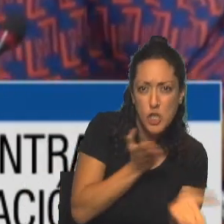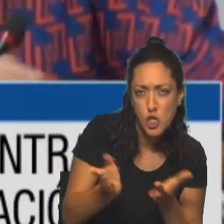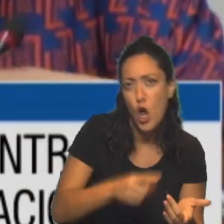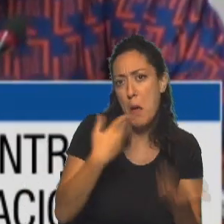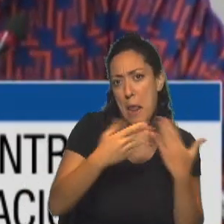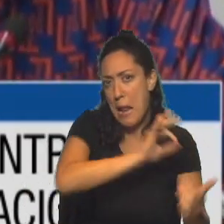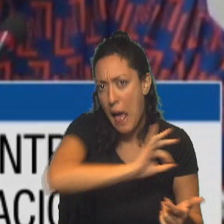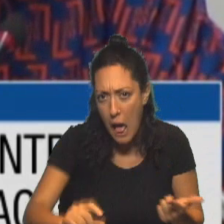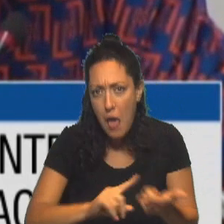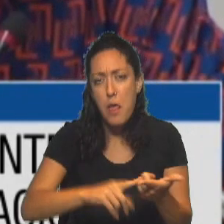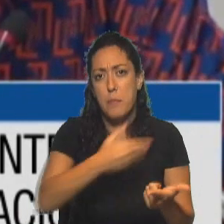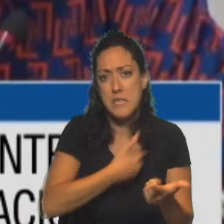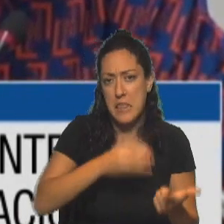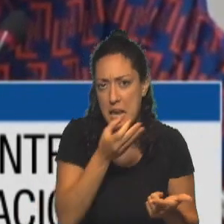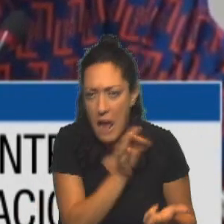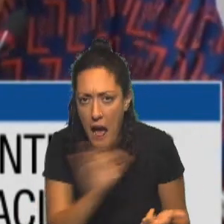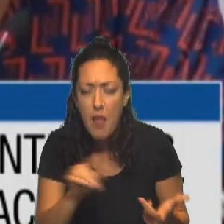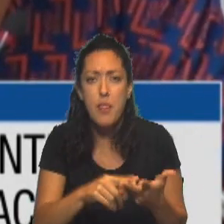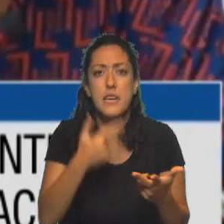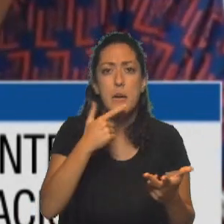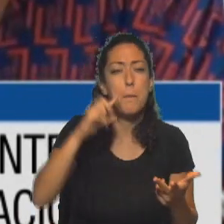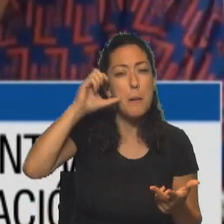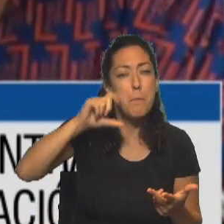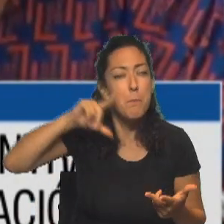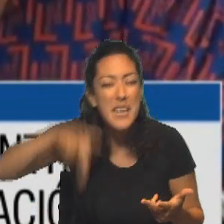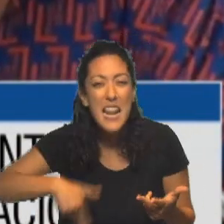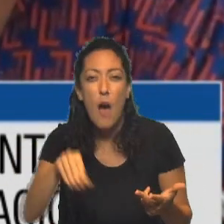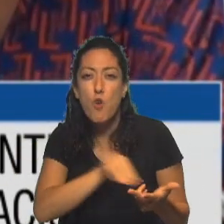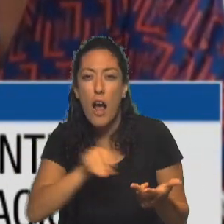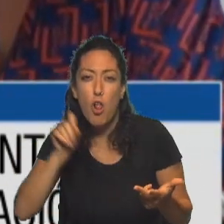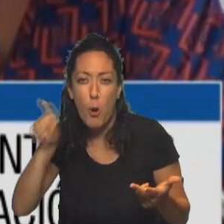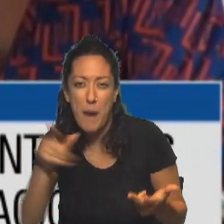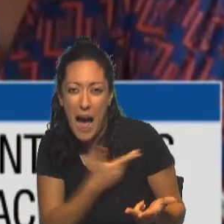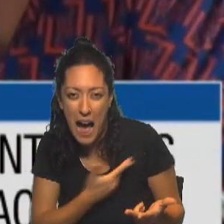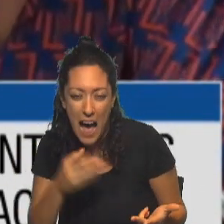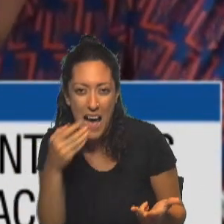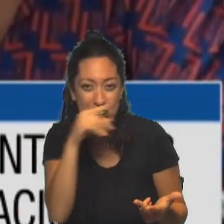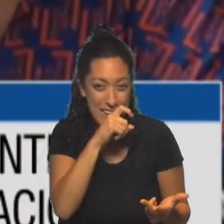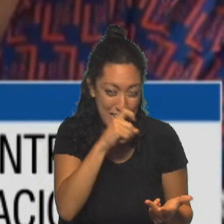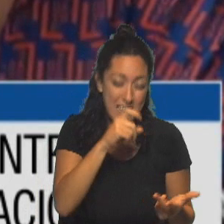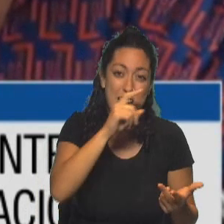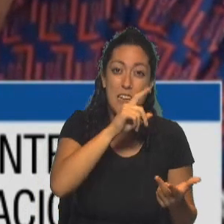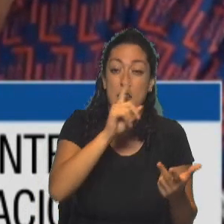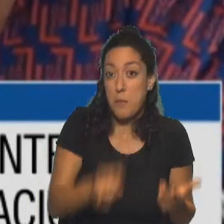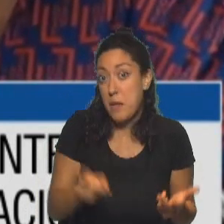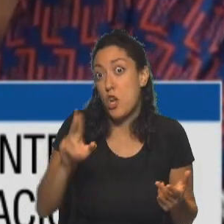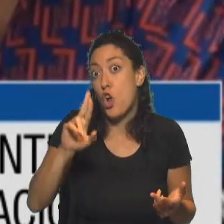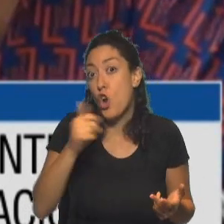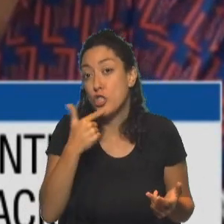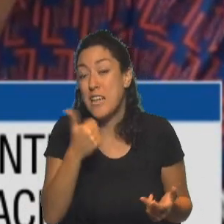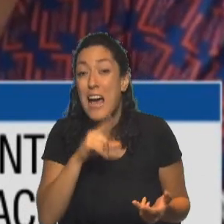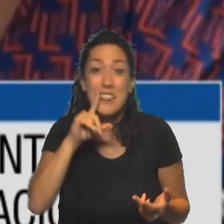jefe de asesores, ni con Fabián Rodríguez Simón, alias Pepín, que era el abogado de Macri, que además había sido el que había propuesto a Rosegra y a